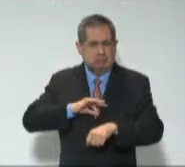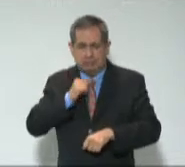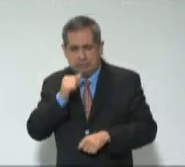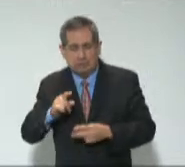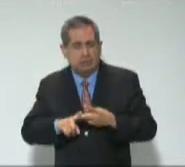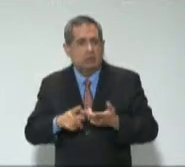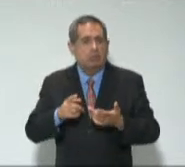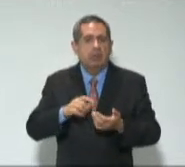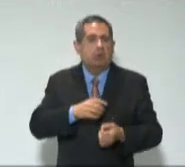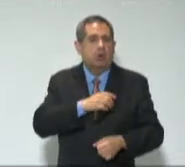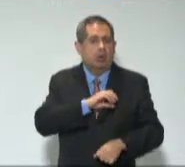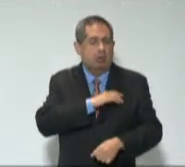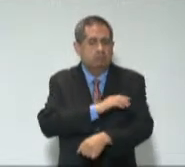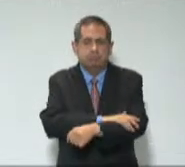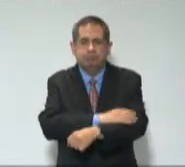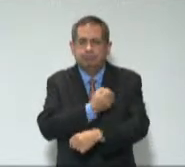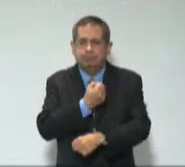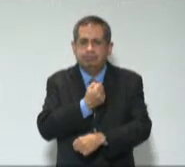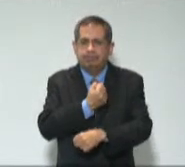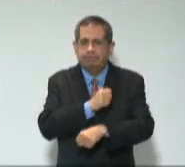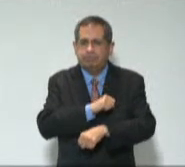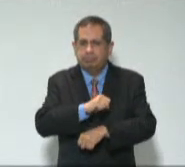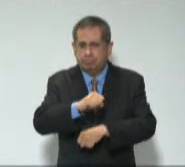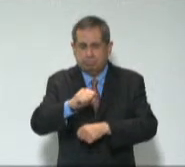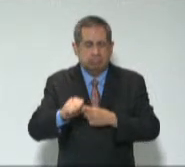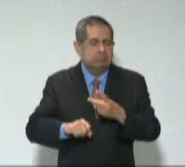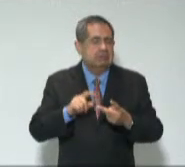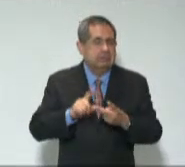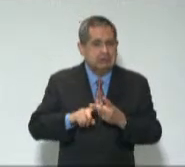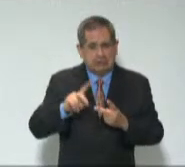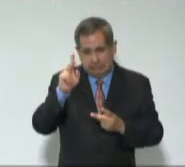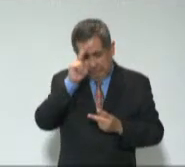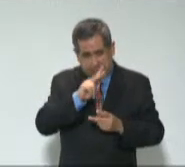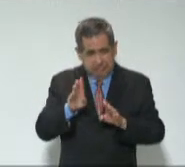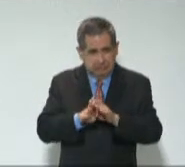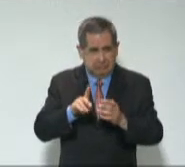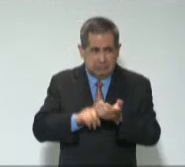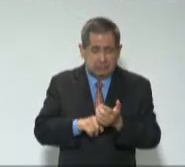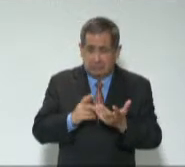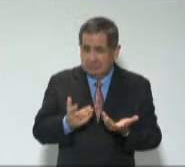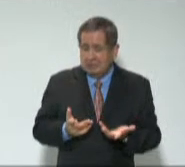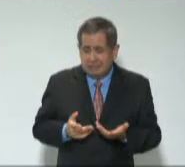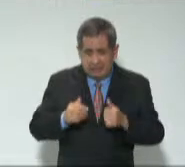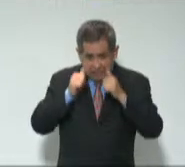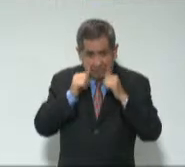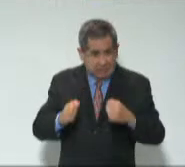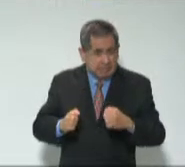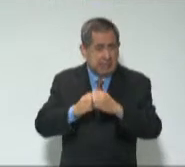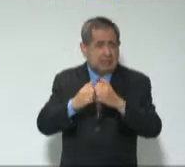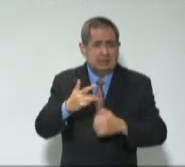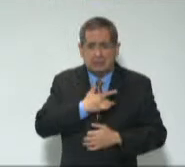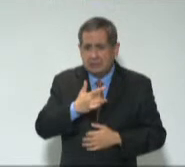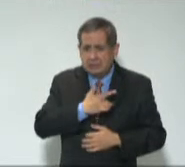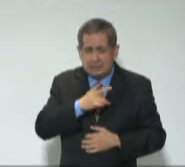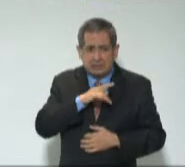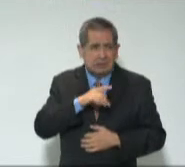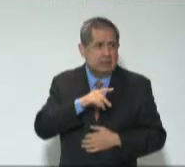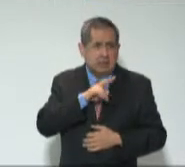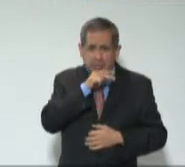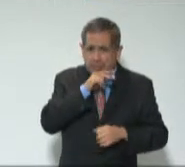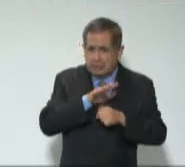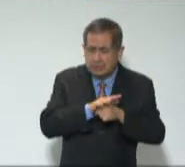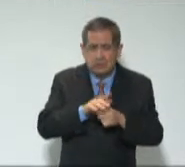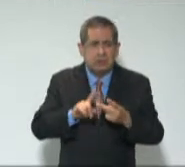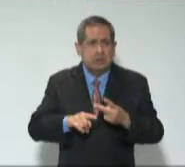tratamiento de la hipertensión en donde en donde señalan una fuerte disrupción atención a emergencias cardiovasculares en el tratamiento